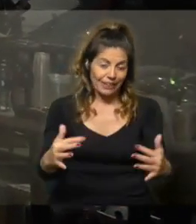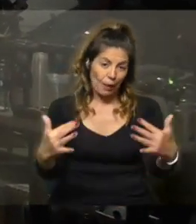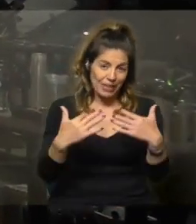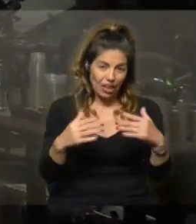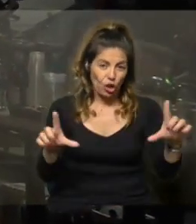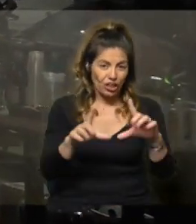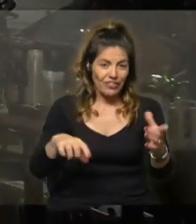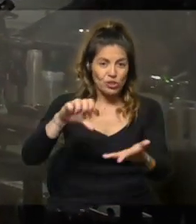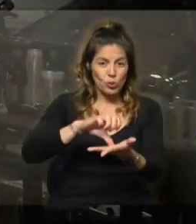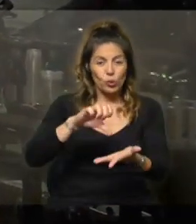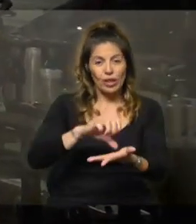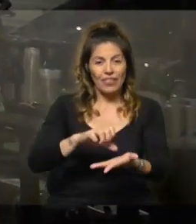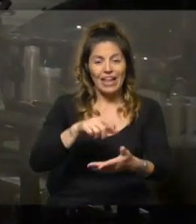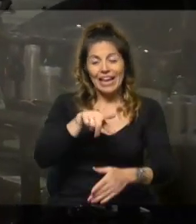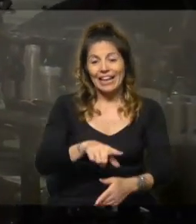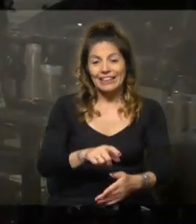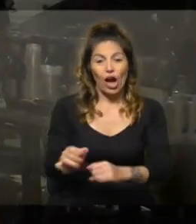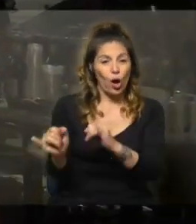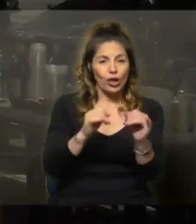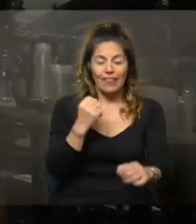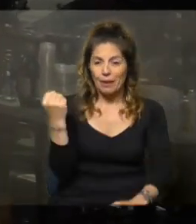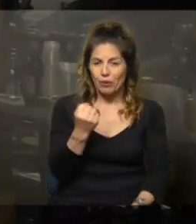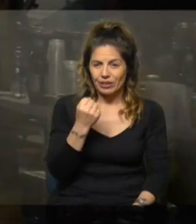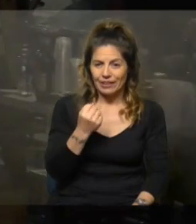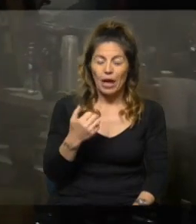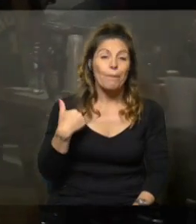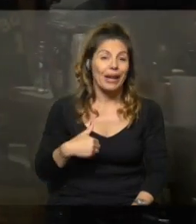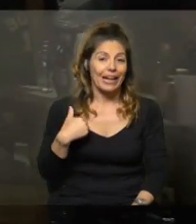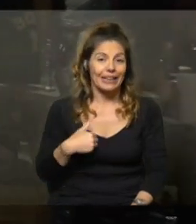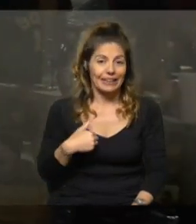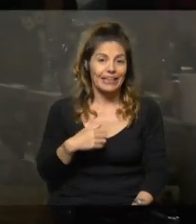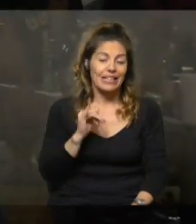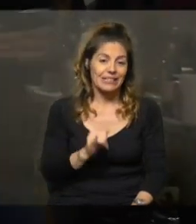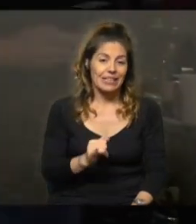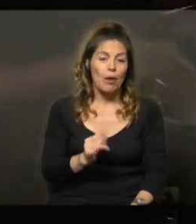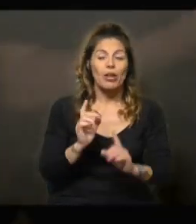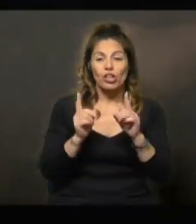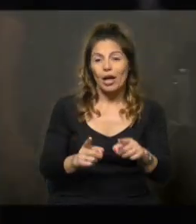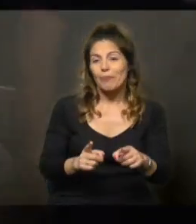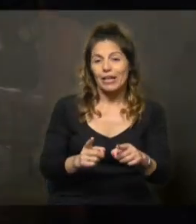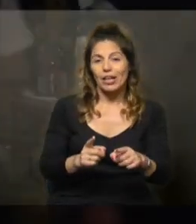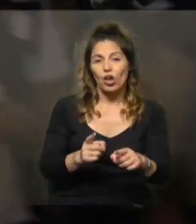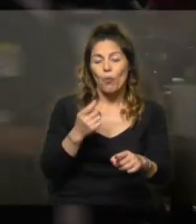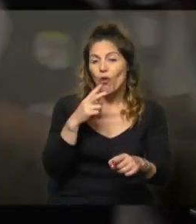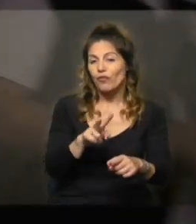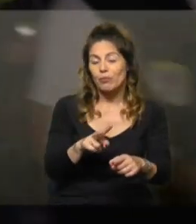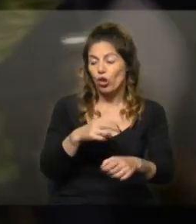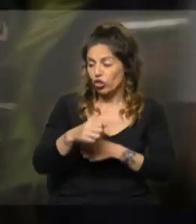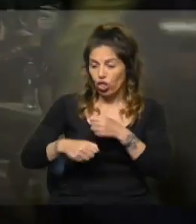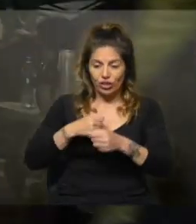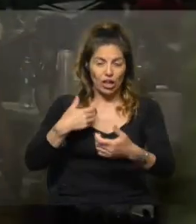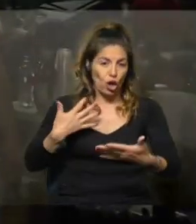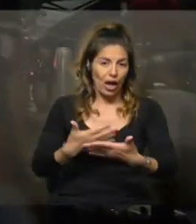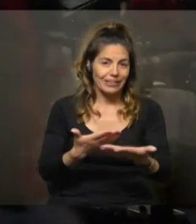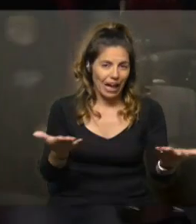ciudad esta jornada bien importante para Argentina Claro que sí pero como como hemos visto a lo largo de Sin fronteras todo este año y desde que